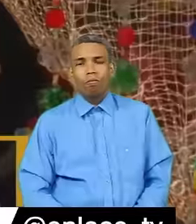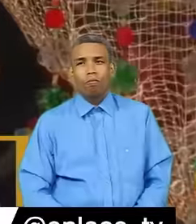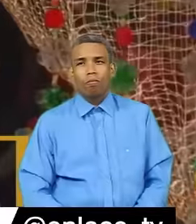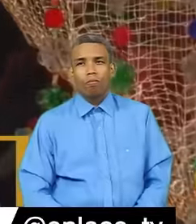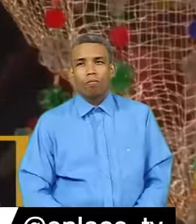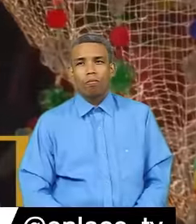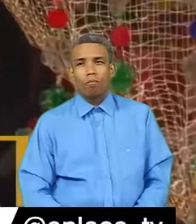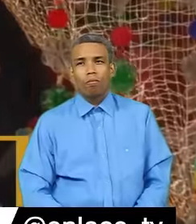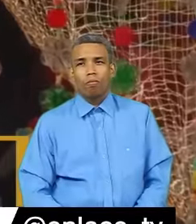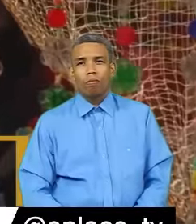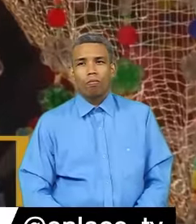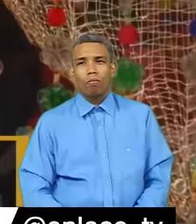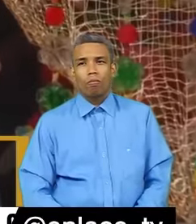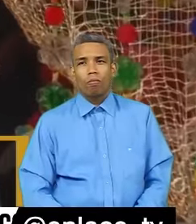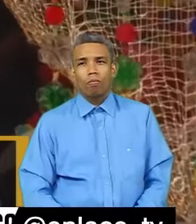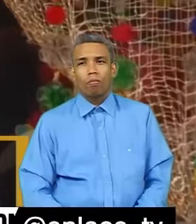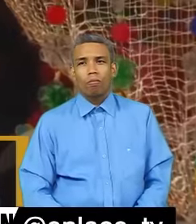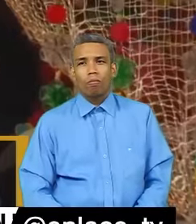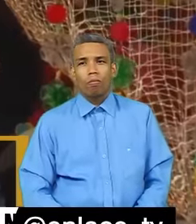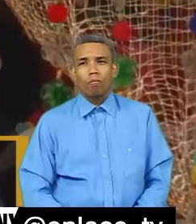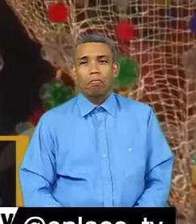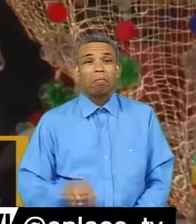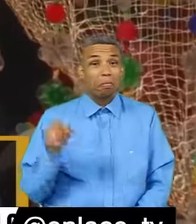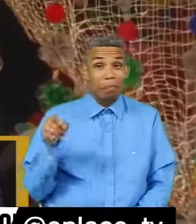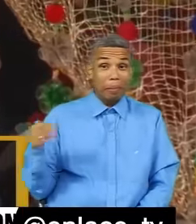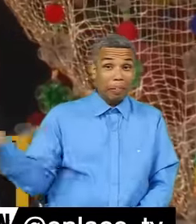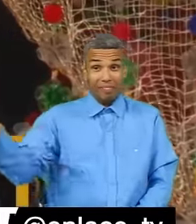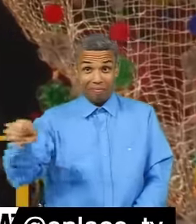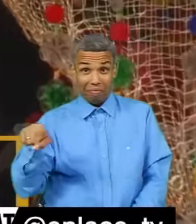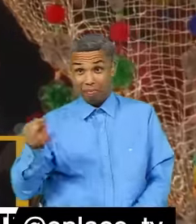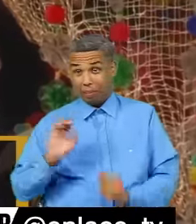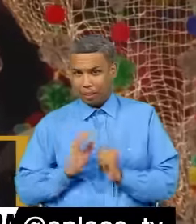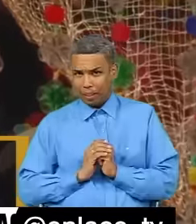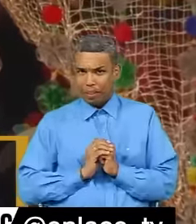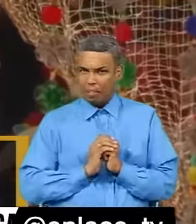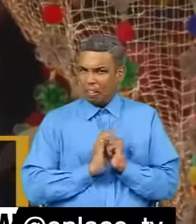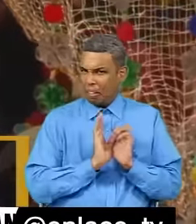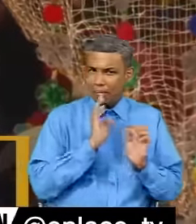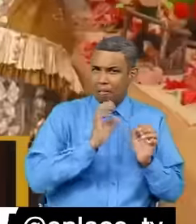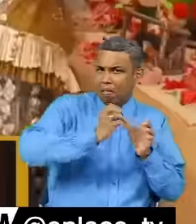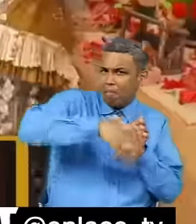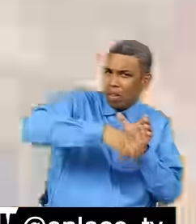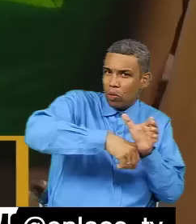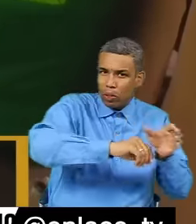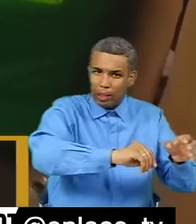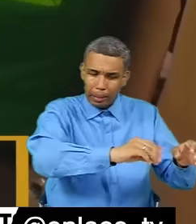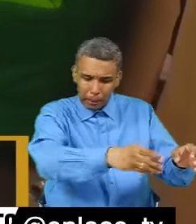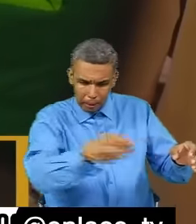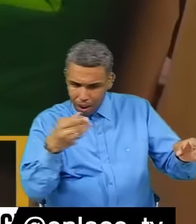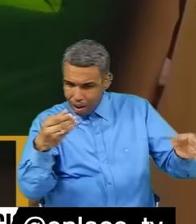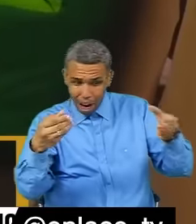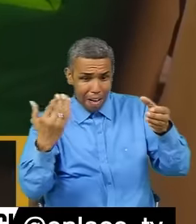Ellos están tomando todo esto, todo el material que recogen, innovan con ellos y generan nuevos productos.